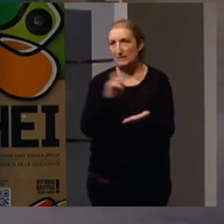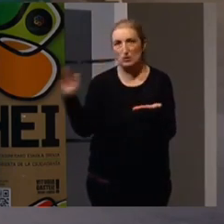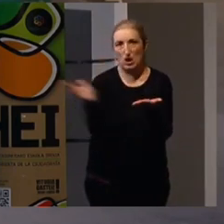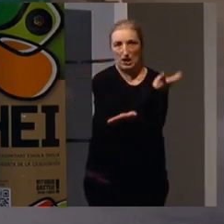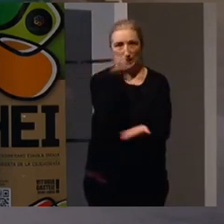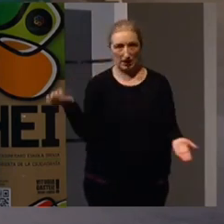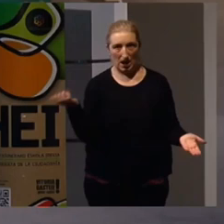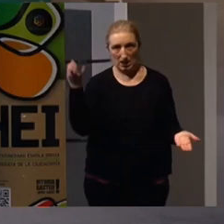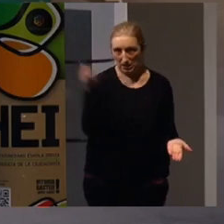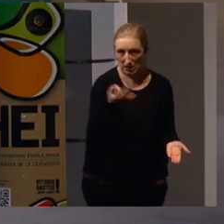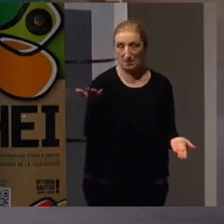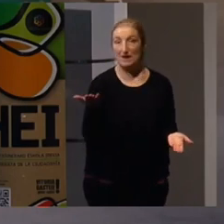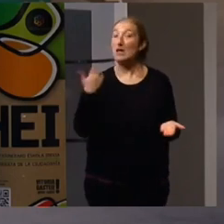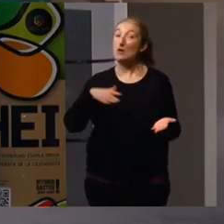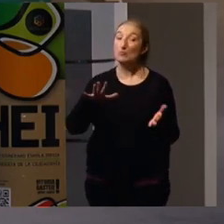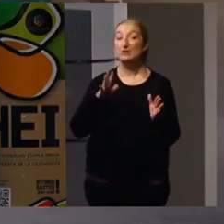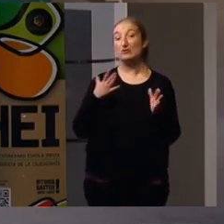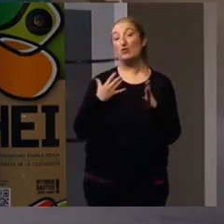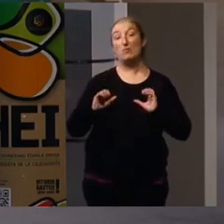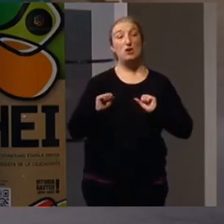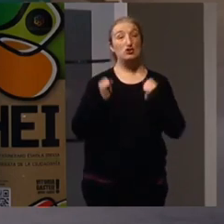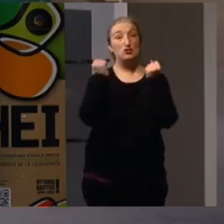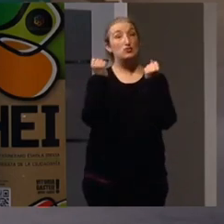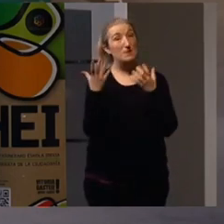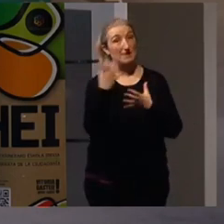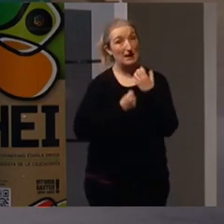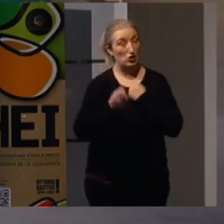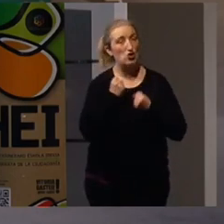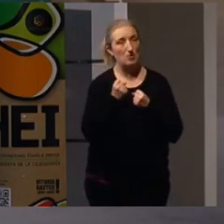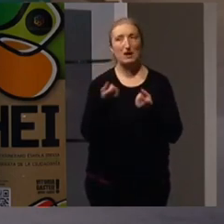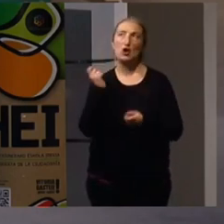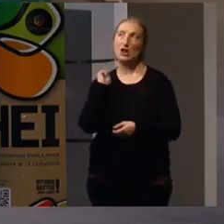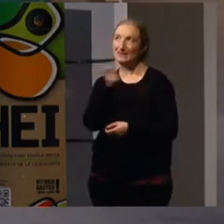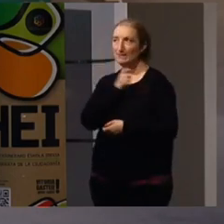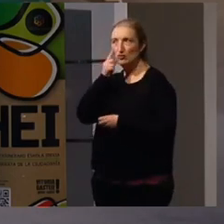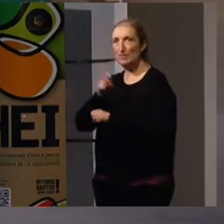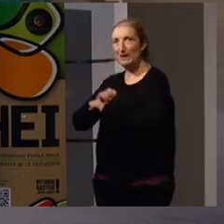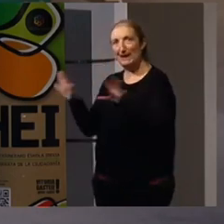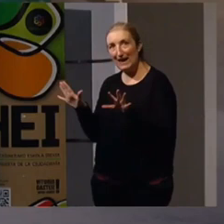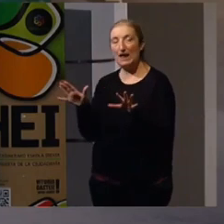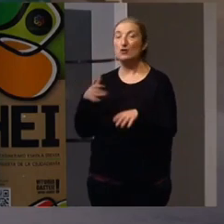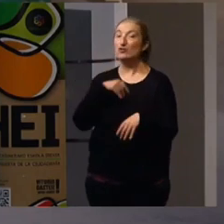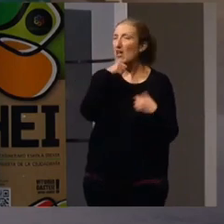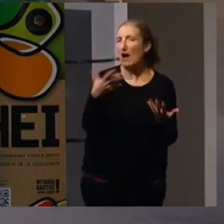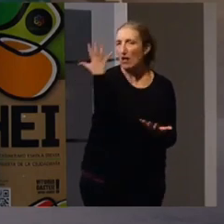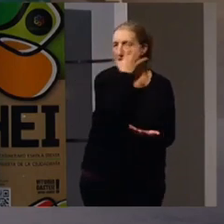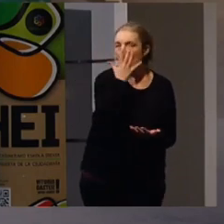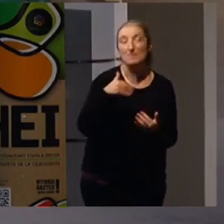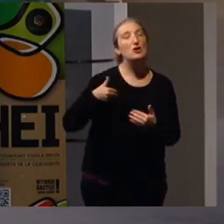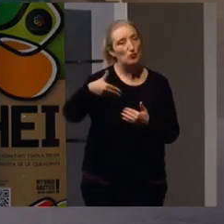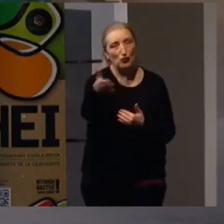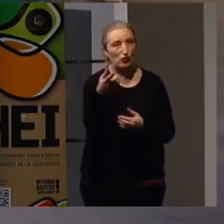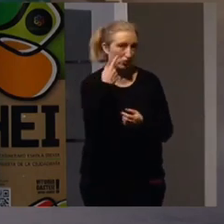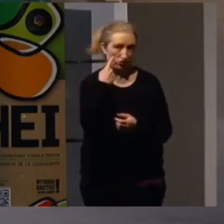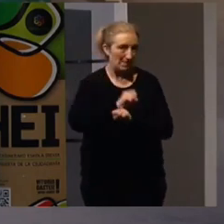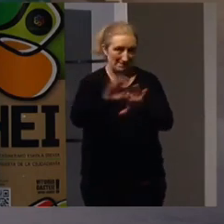esclavitud. Pues con esto de la subsistencia económica, que con lo de la esclavitud se ve muy bien, pues me da la sensación de que en unos siglos va a pasar un poco lo mismo,